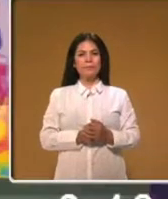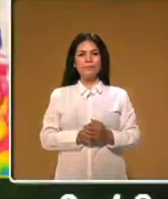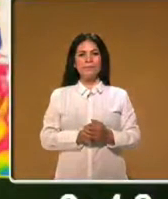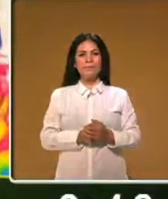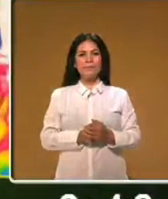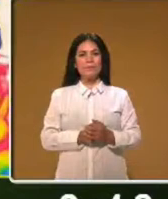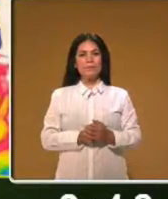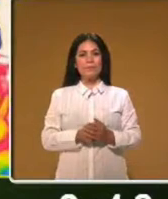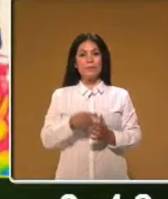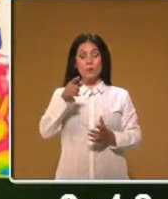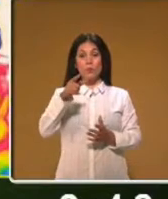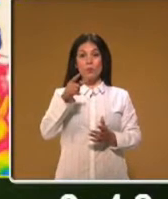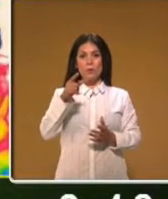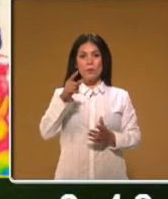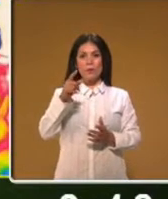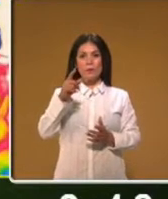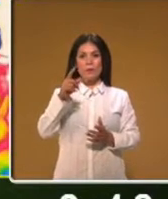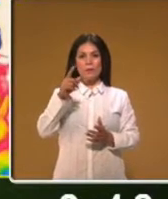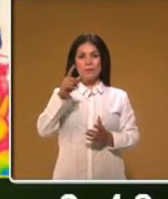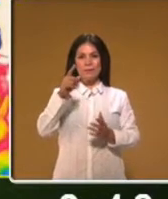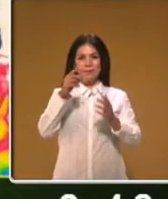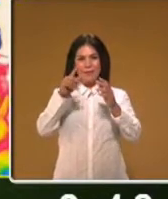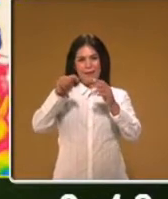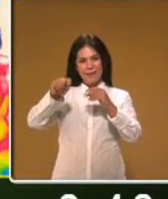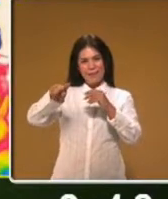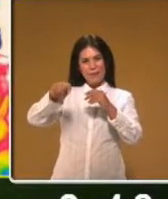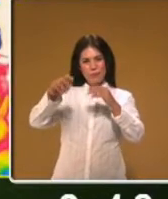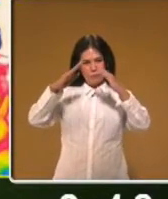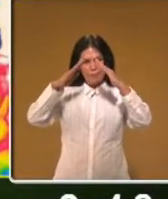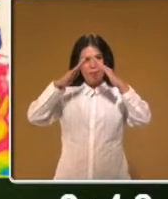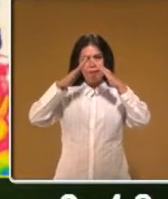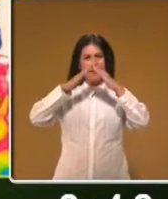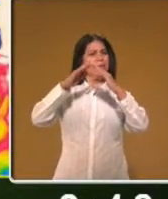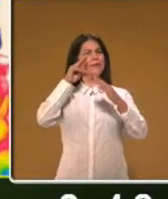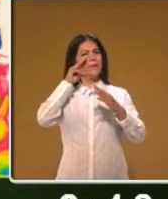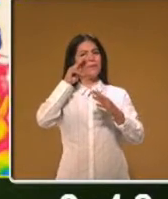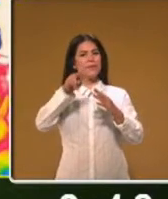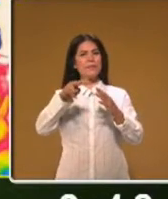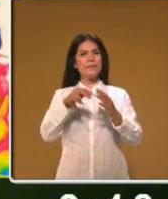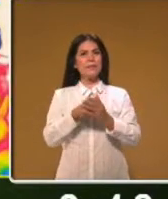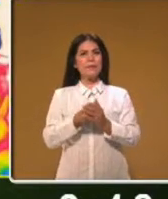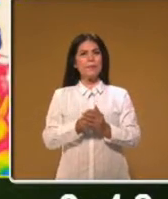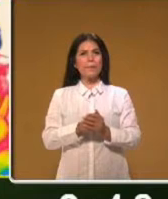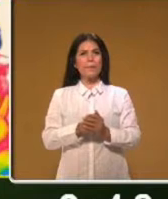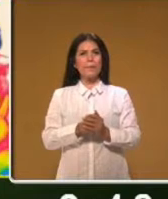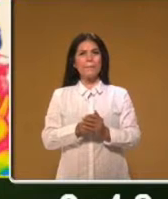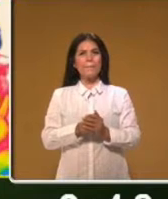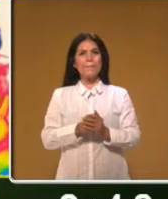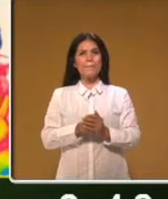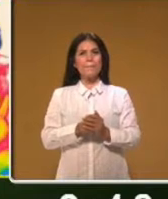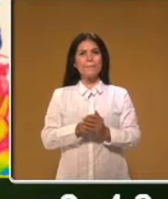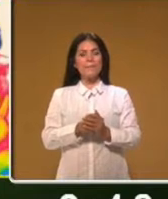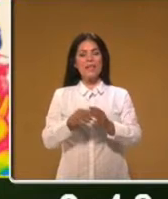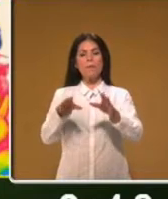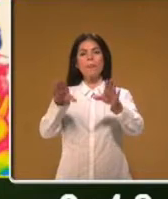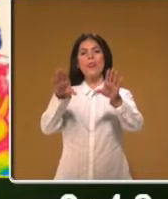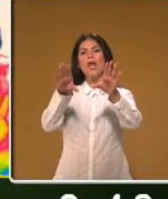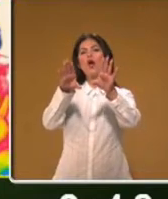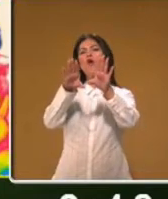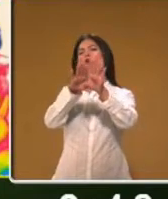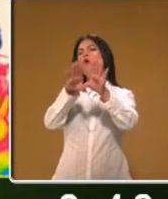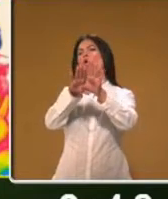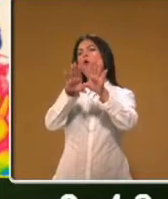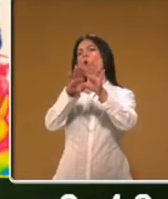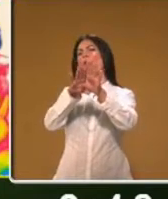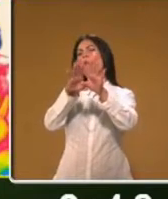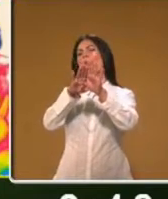Ustedes en casa vieron los programas de televisión. El primer programa que vieron fue cómo funciona la temperatura y la